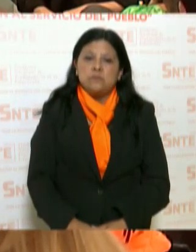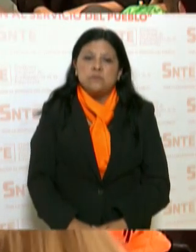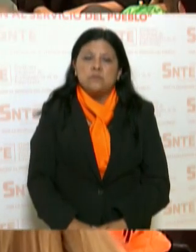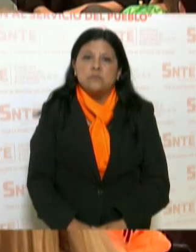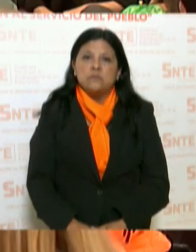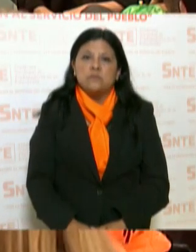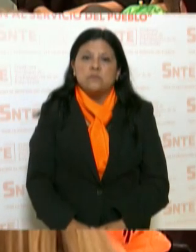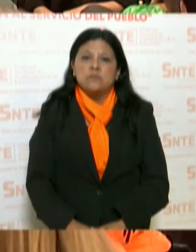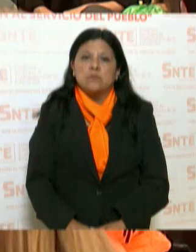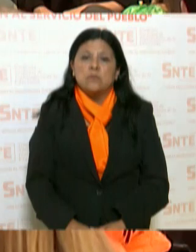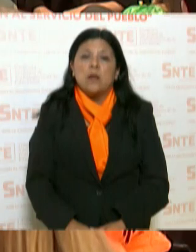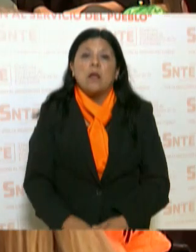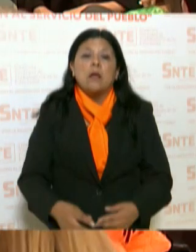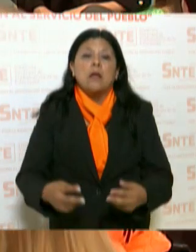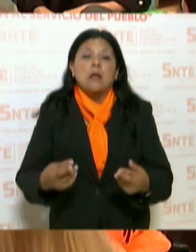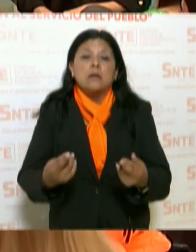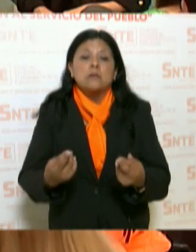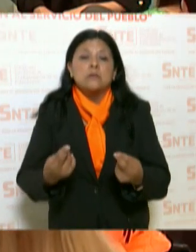Resolvimos